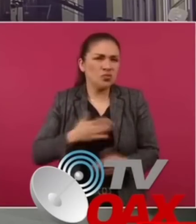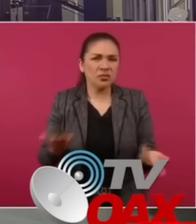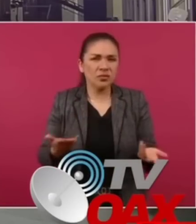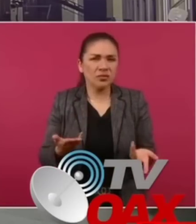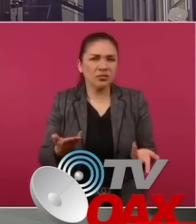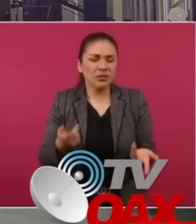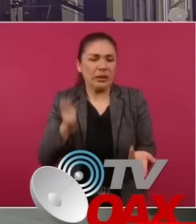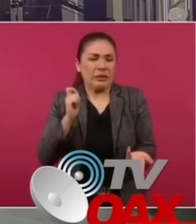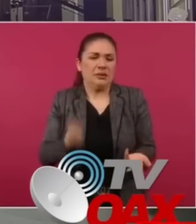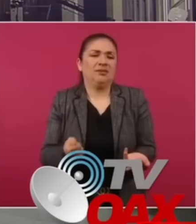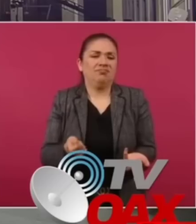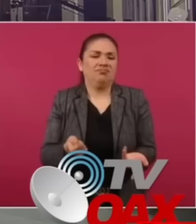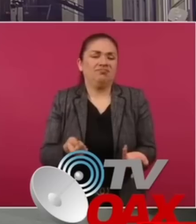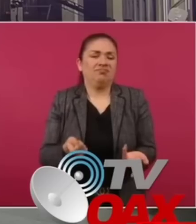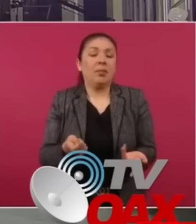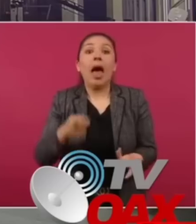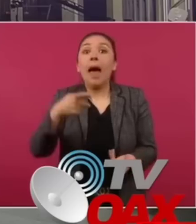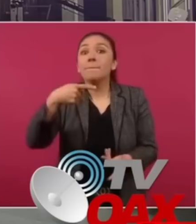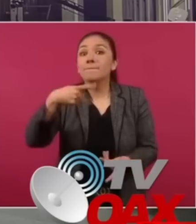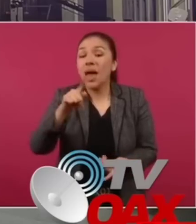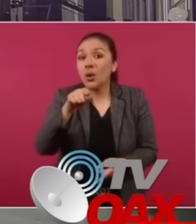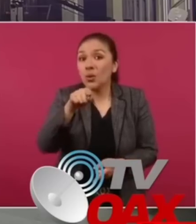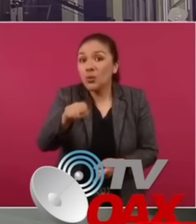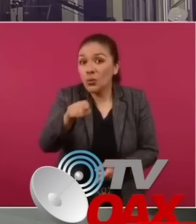Qué injusto, de verdad. Ah, pero tu pregunta,